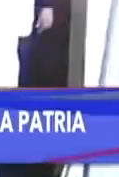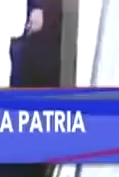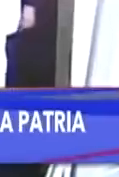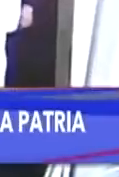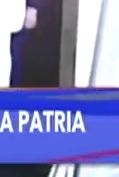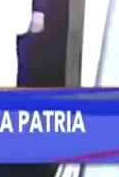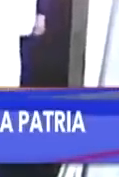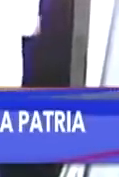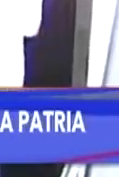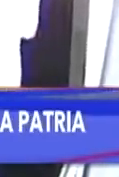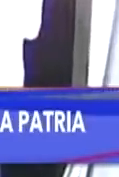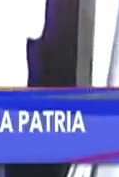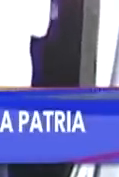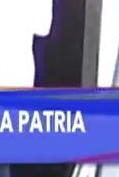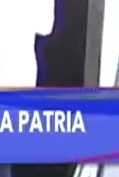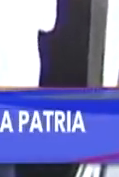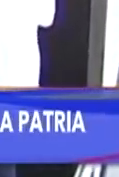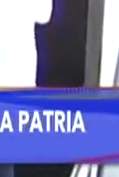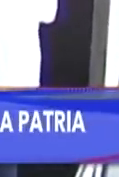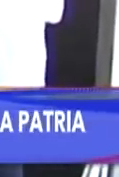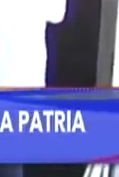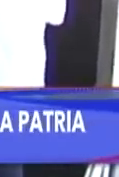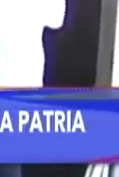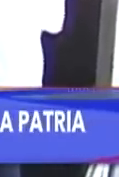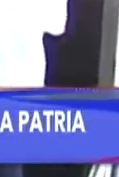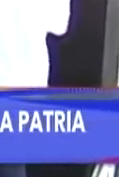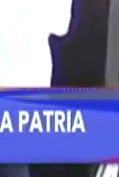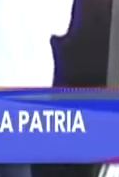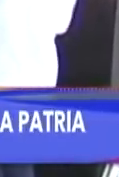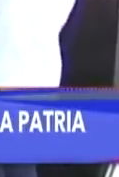ante la transmisión del coronavirus, el